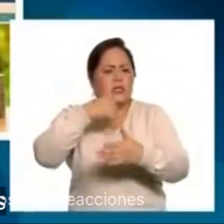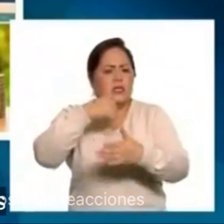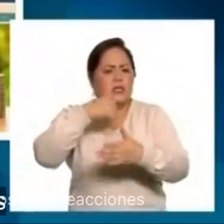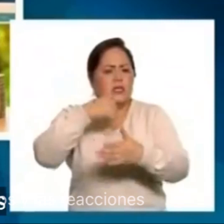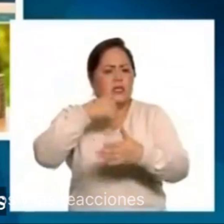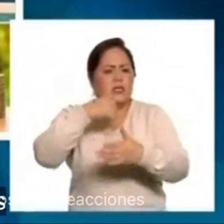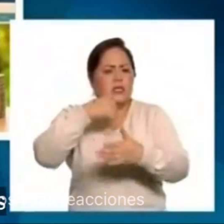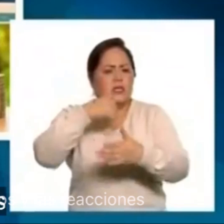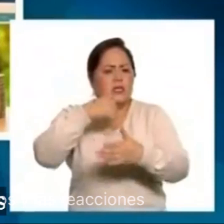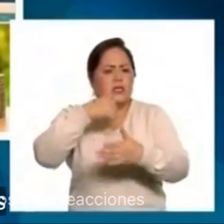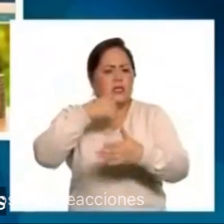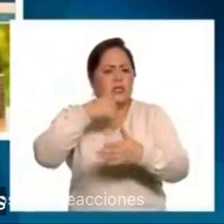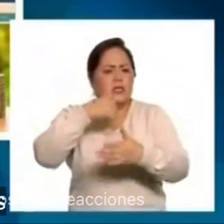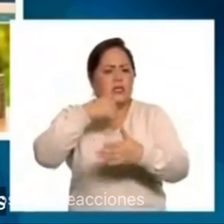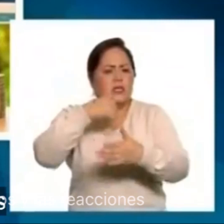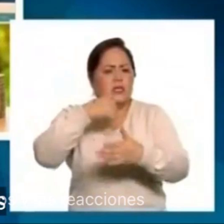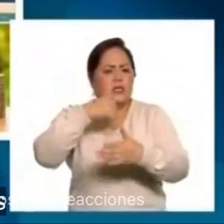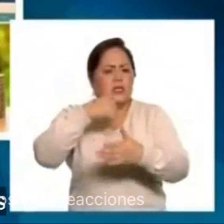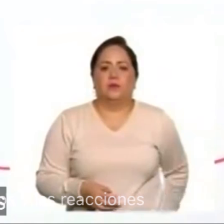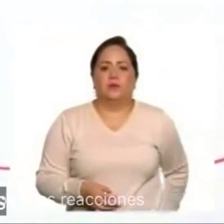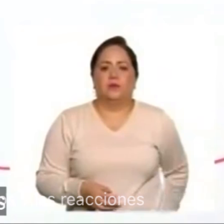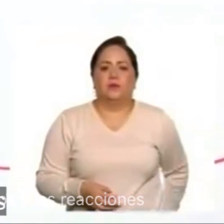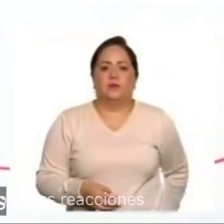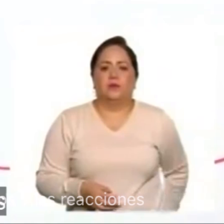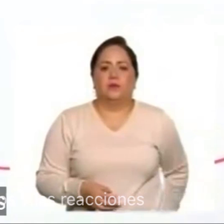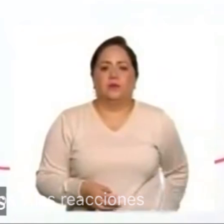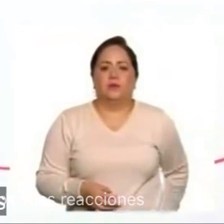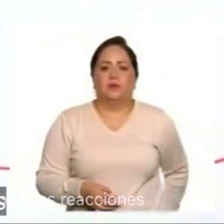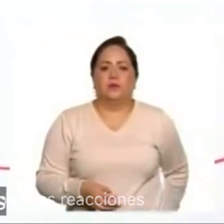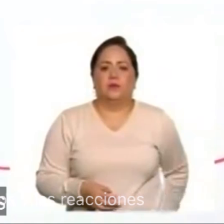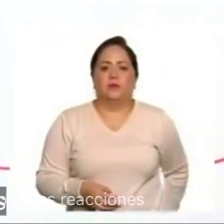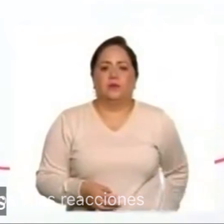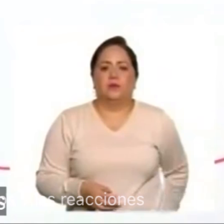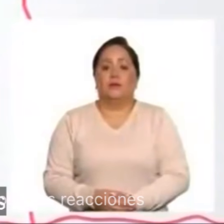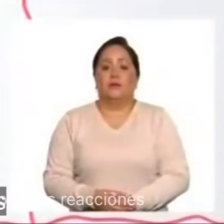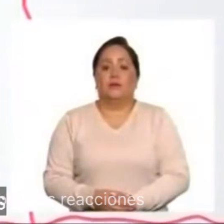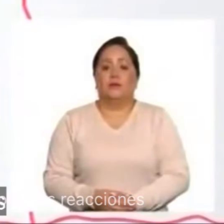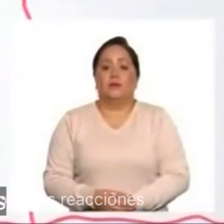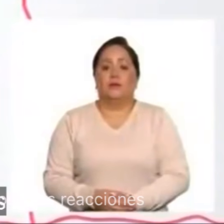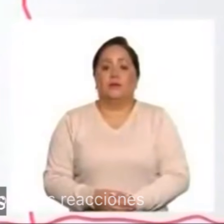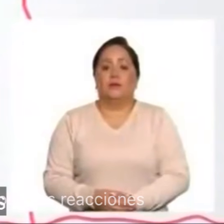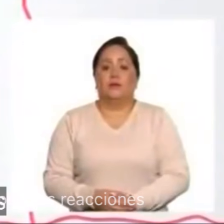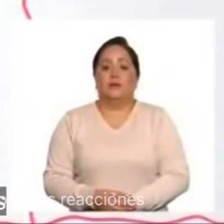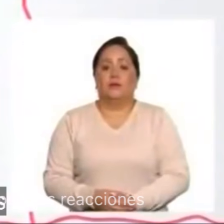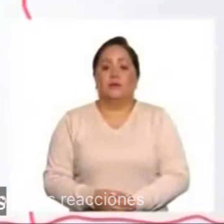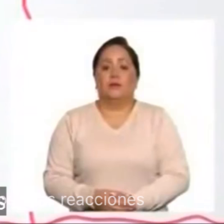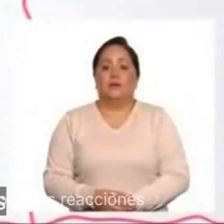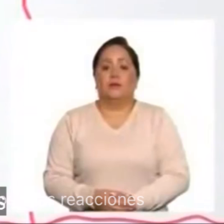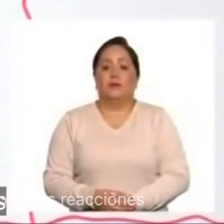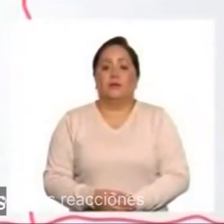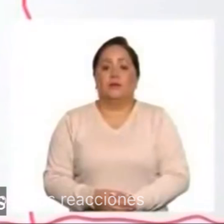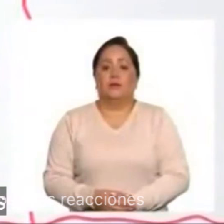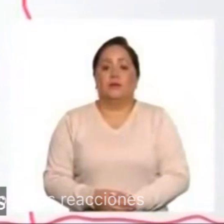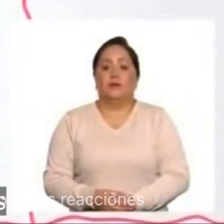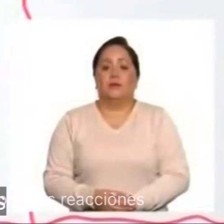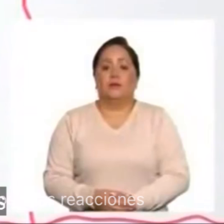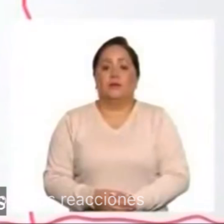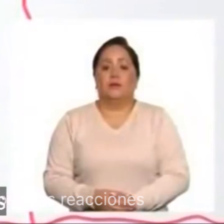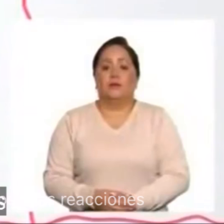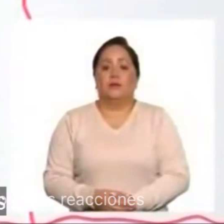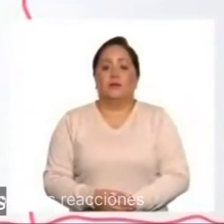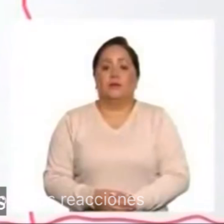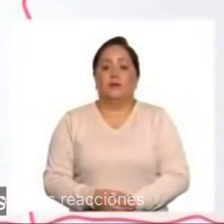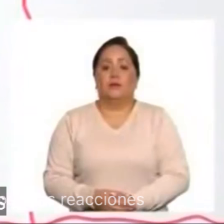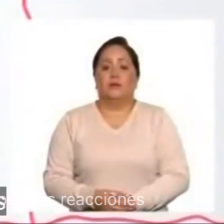ahora conocemos: el tectonismo, el vulcanismo, la erosión y los sismos. Vamos a recordar peligro más riesgo